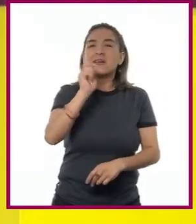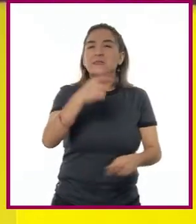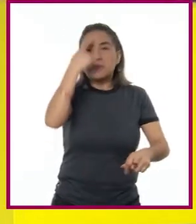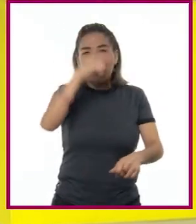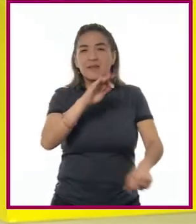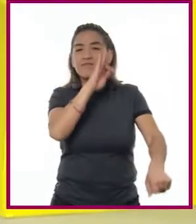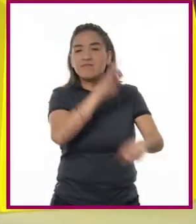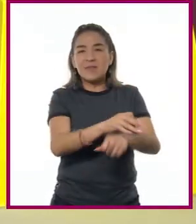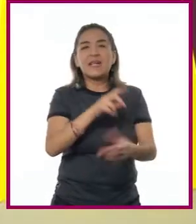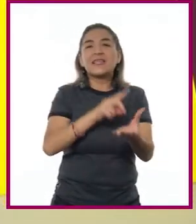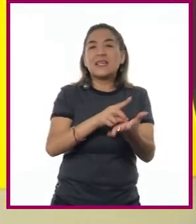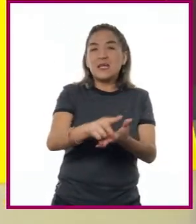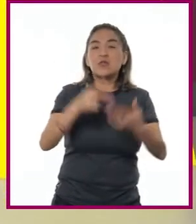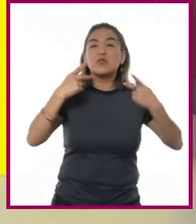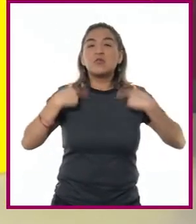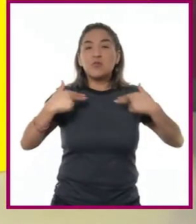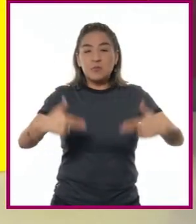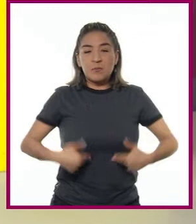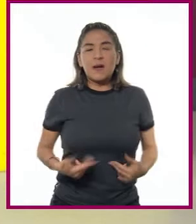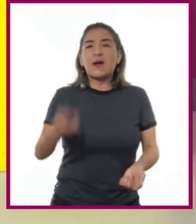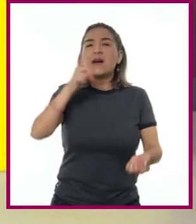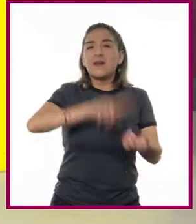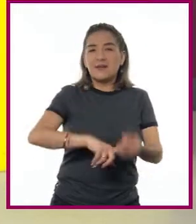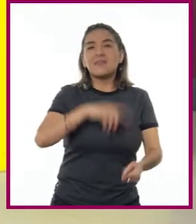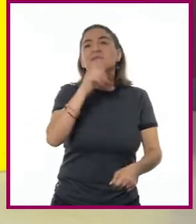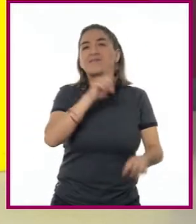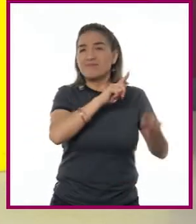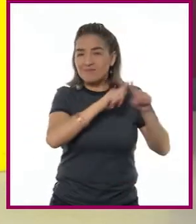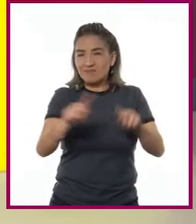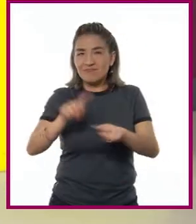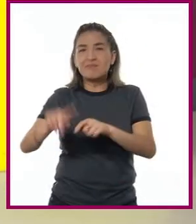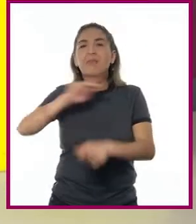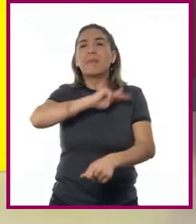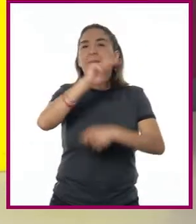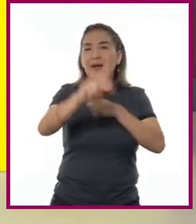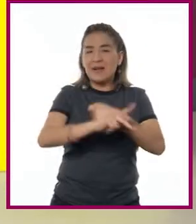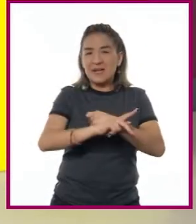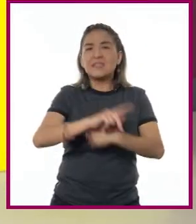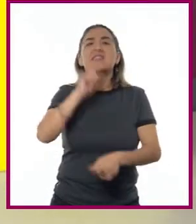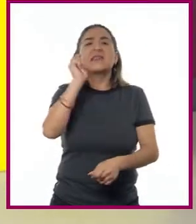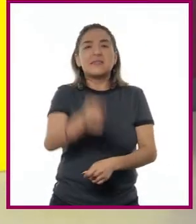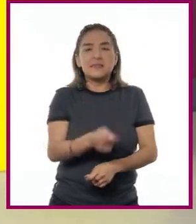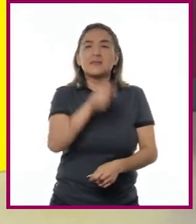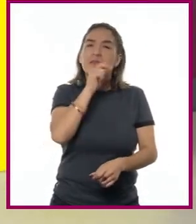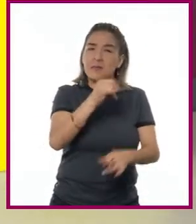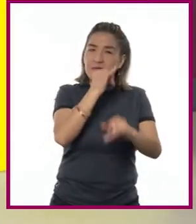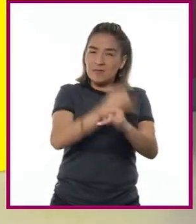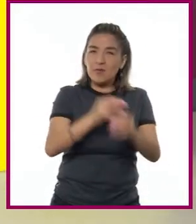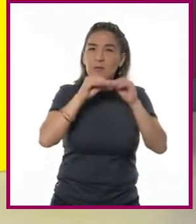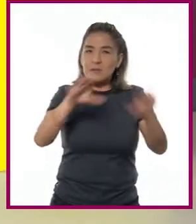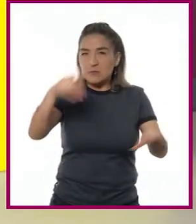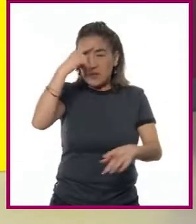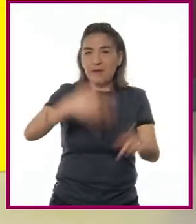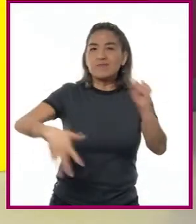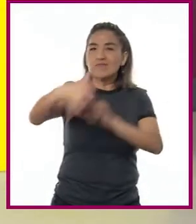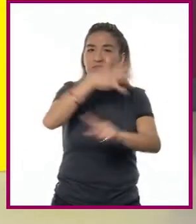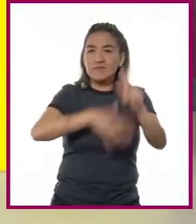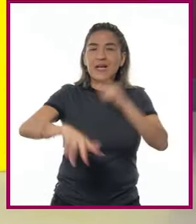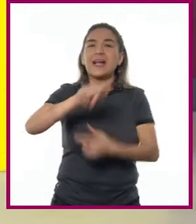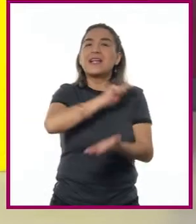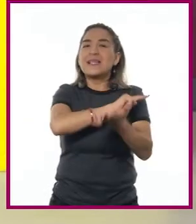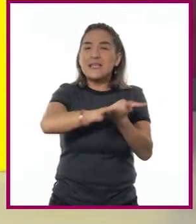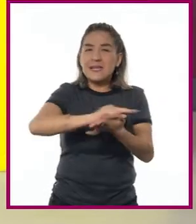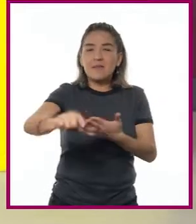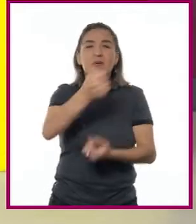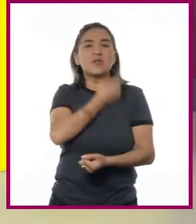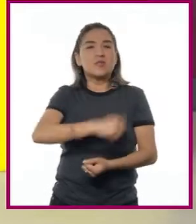defensa de los derechos humanos que se da en varios países. También la promoción de un medio ambiente saludable. Y en el caso